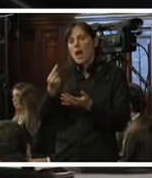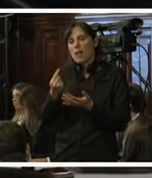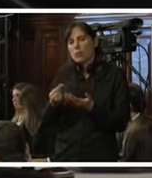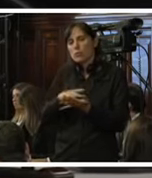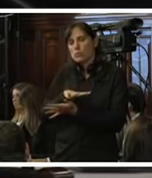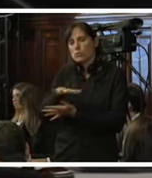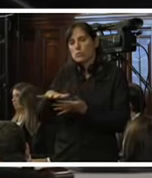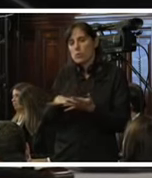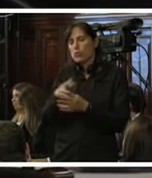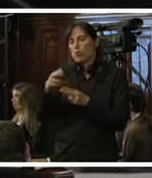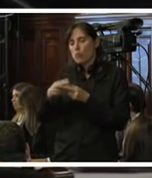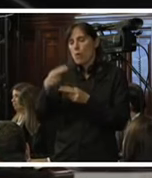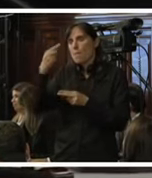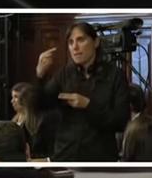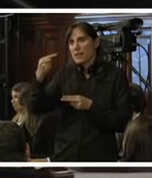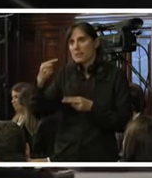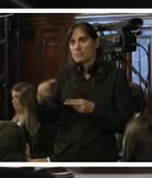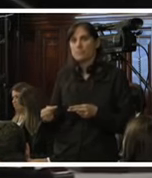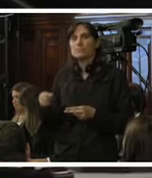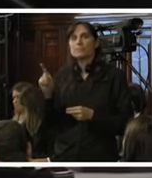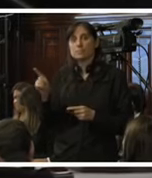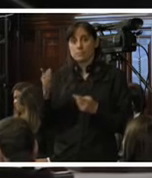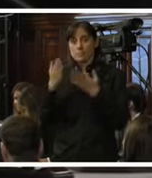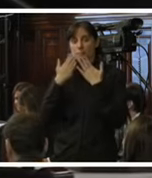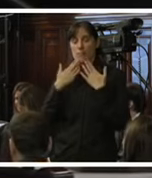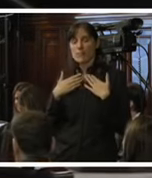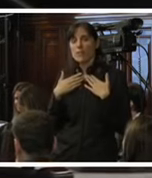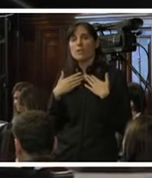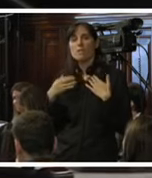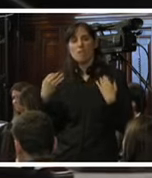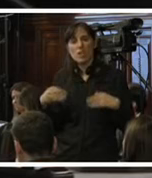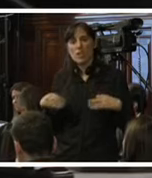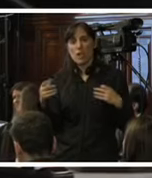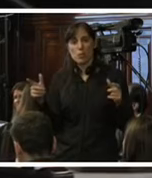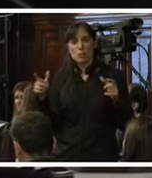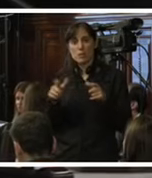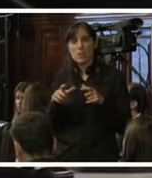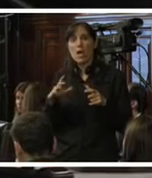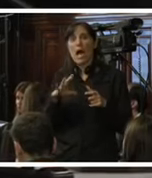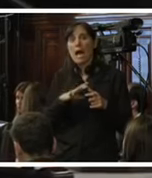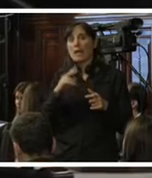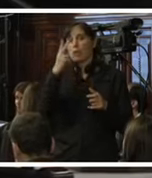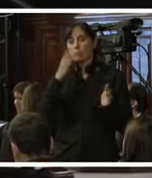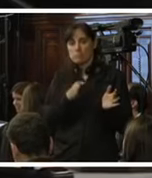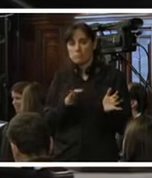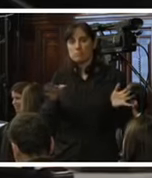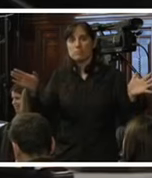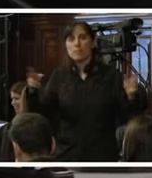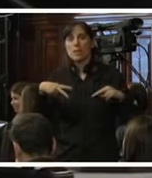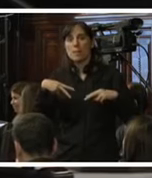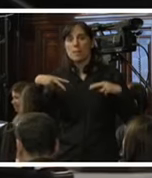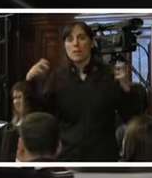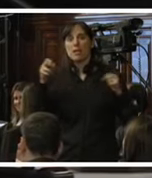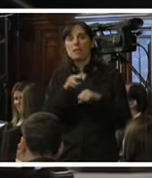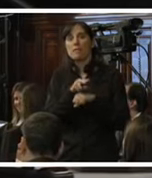respecto a la consulta del comisionado Banucci, efectivamente se han formado dos cuadernos de investigación fiscal que investigan